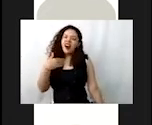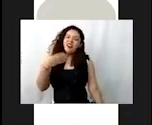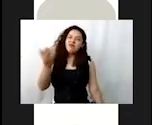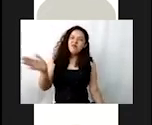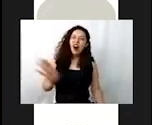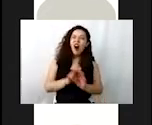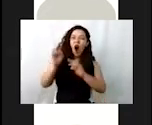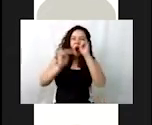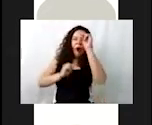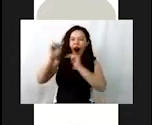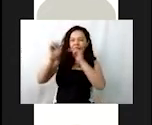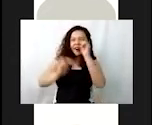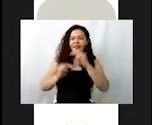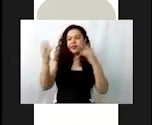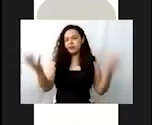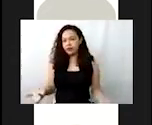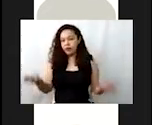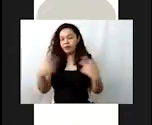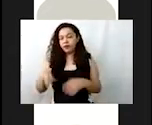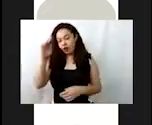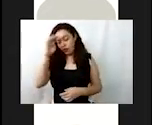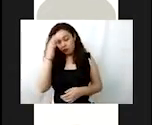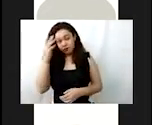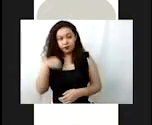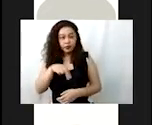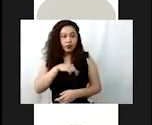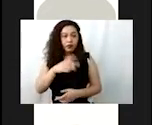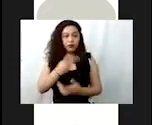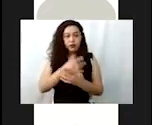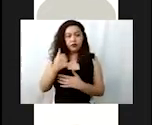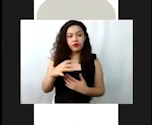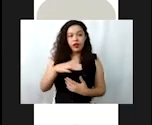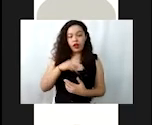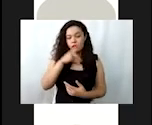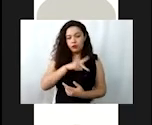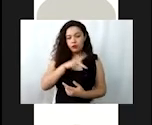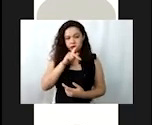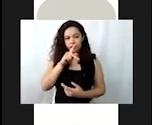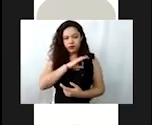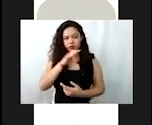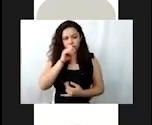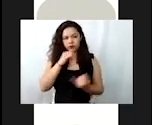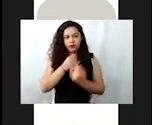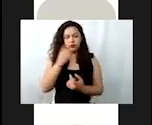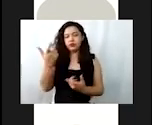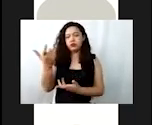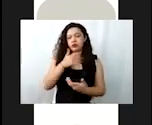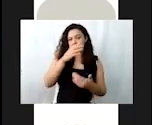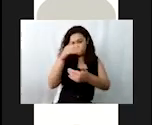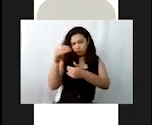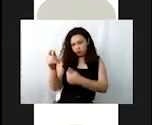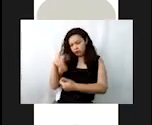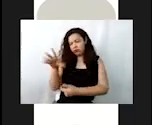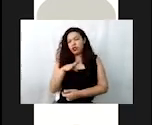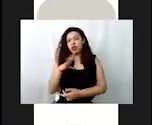pensando en cómo nuestros proyectos pueden también captar recursos si tienen un